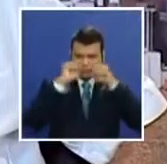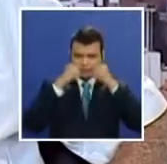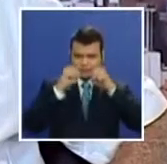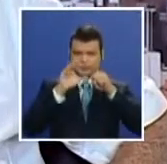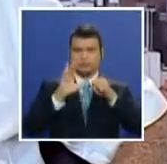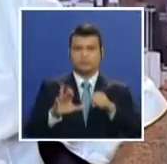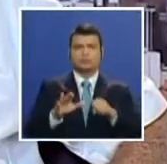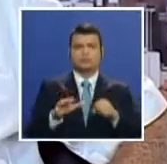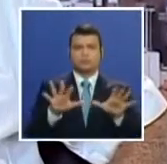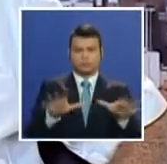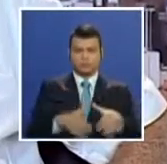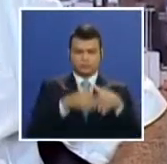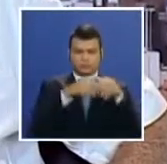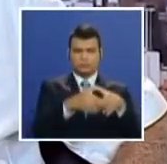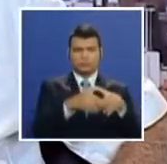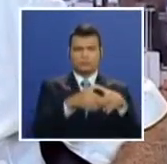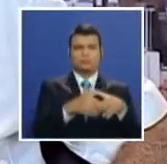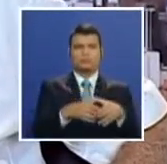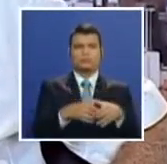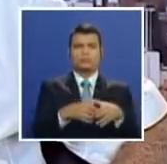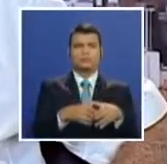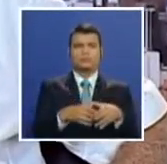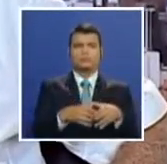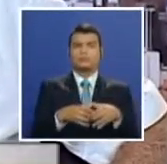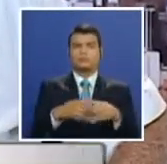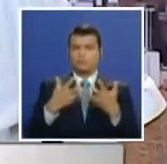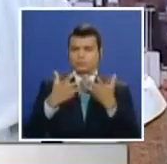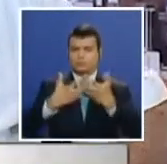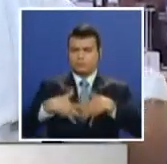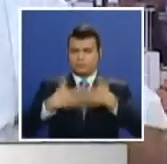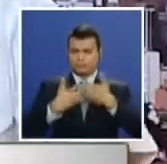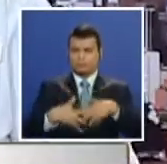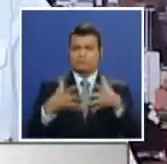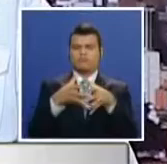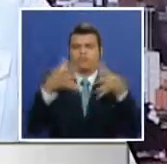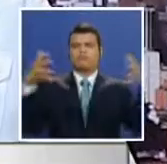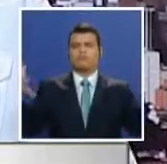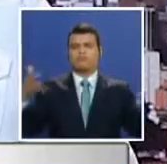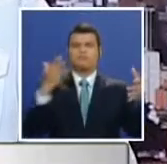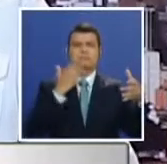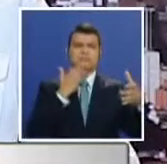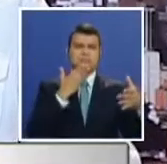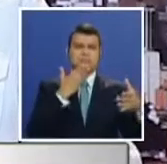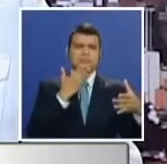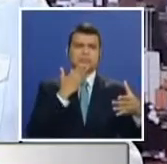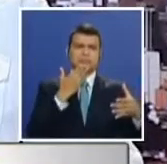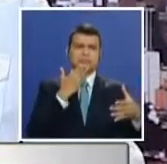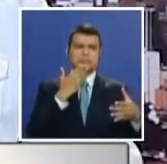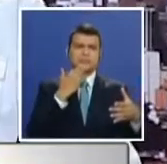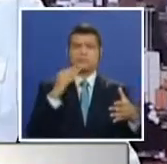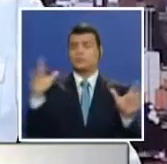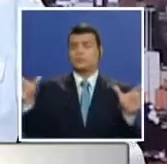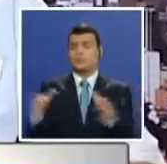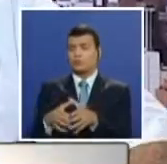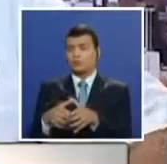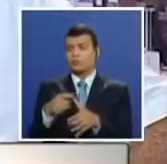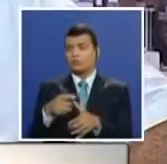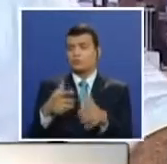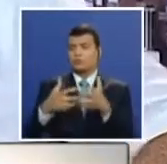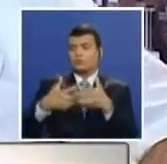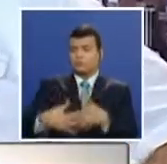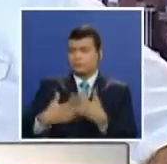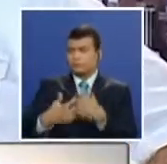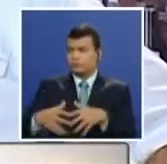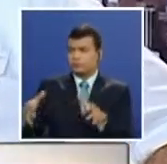la economía de escala o sea cuando un ingeniero muy grande puede sobrevivir más fácilmente que un ingeniero pequeño